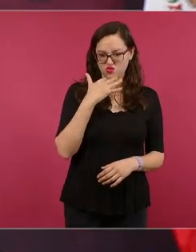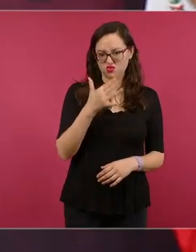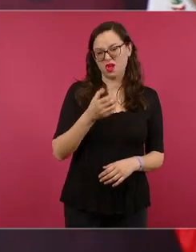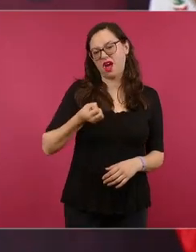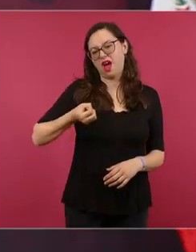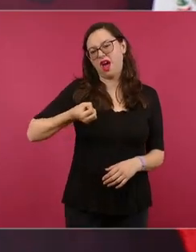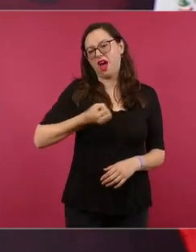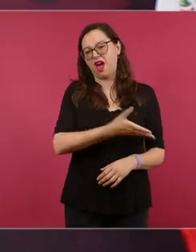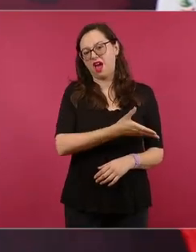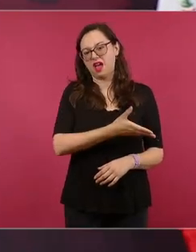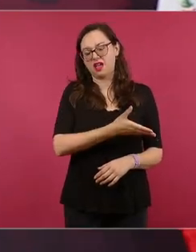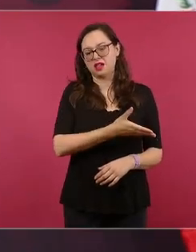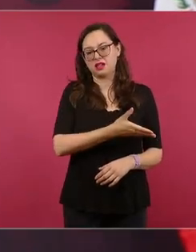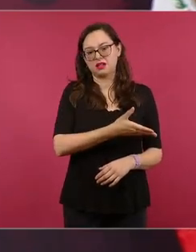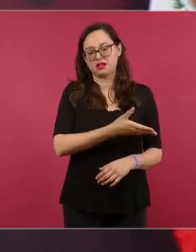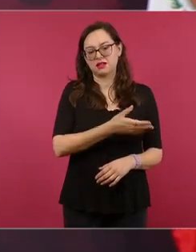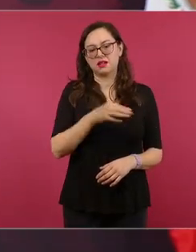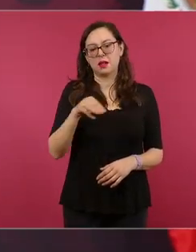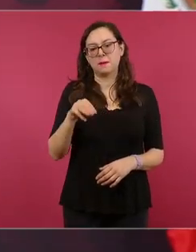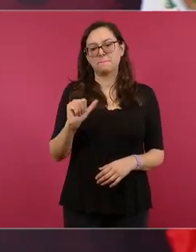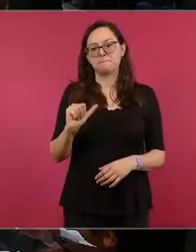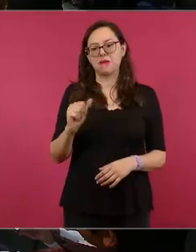que procurar que se apagara la luz